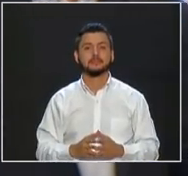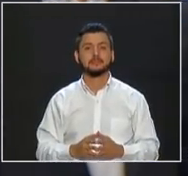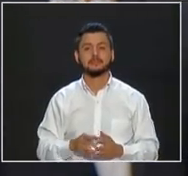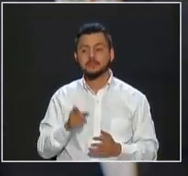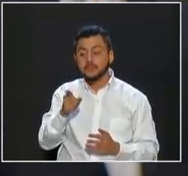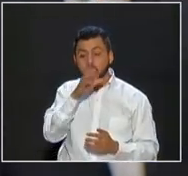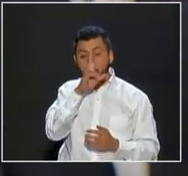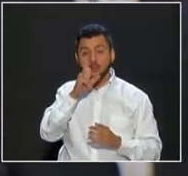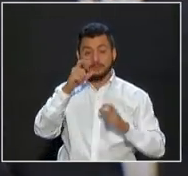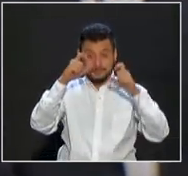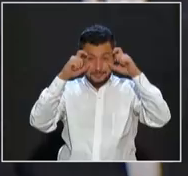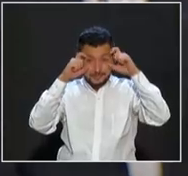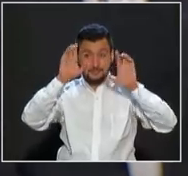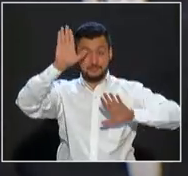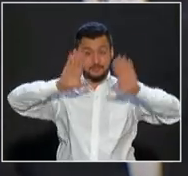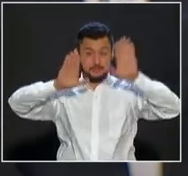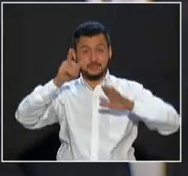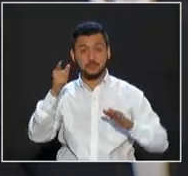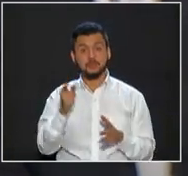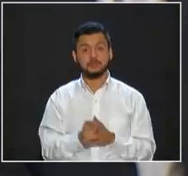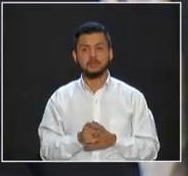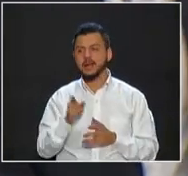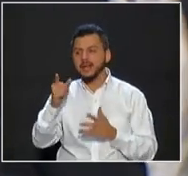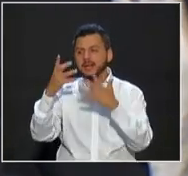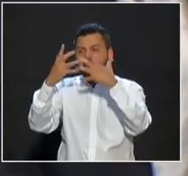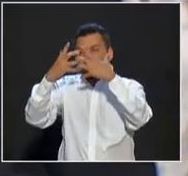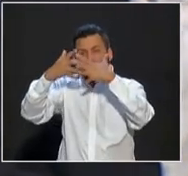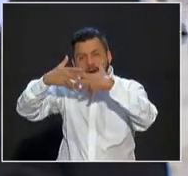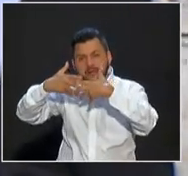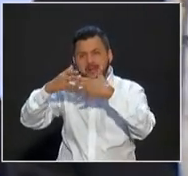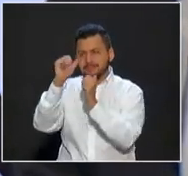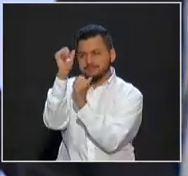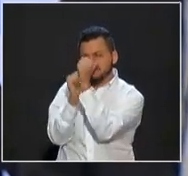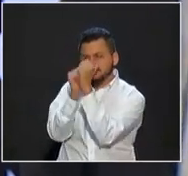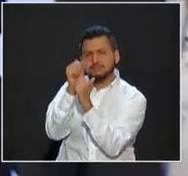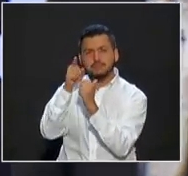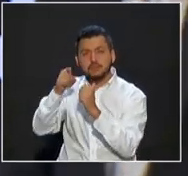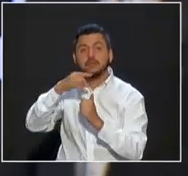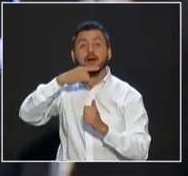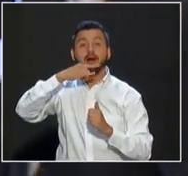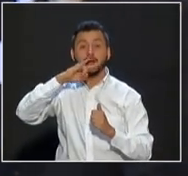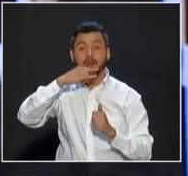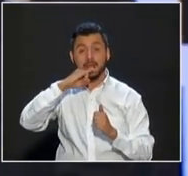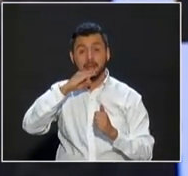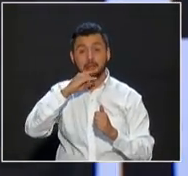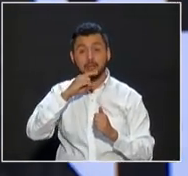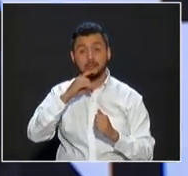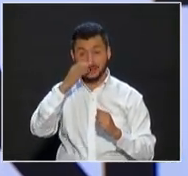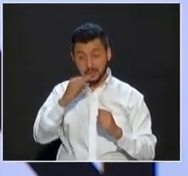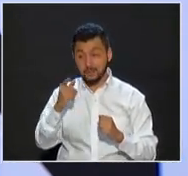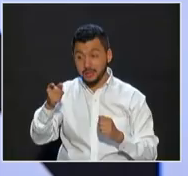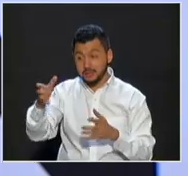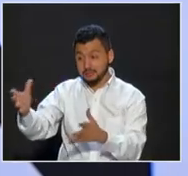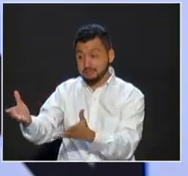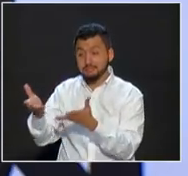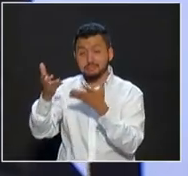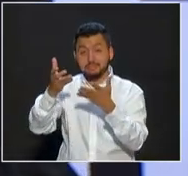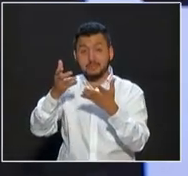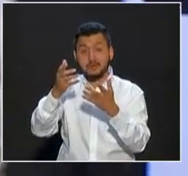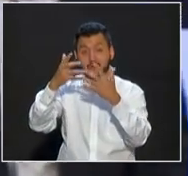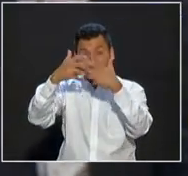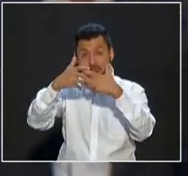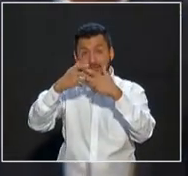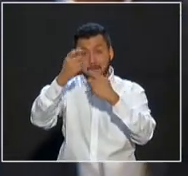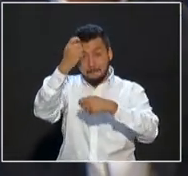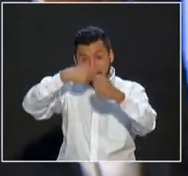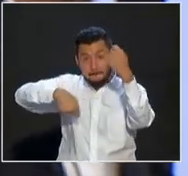empresa pública es patrimonio público y no puede haber ninguna disculpa para intentar venderla yo entiendo andrés pero